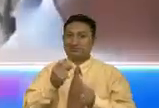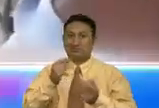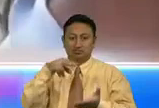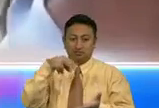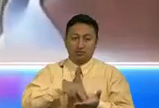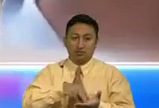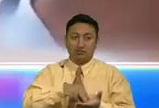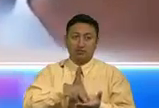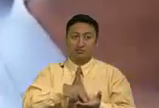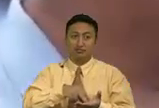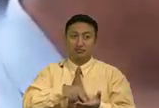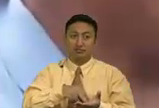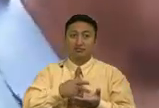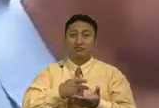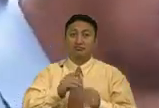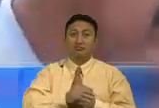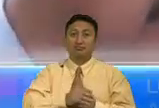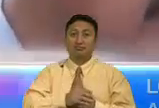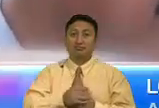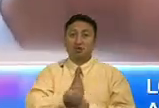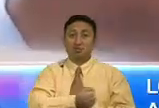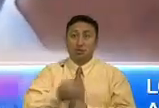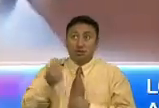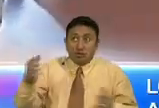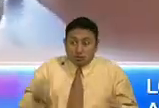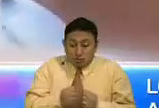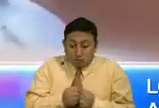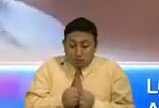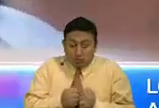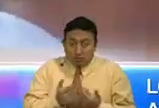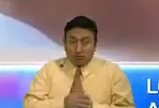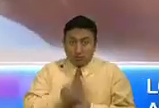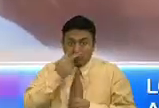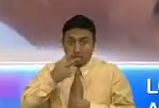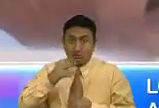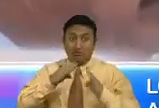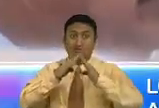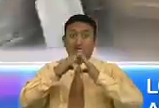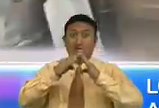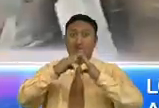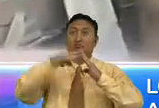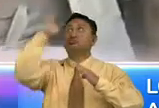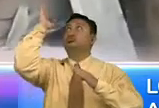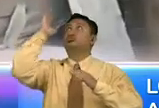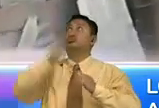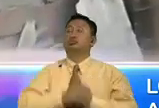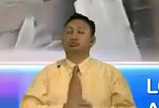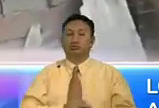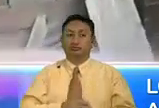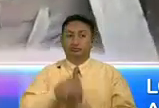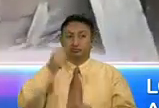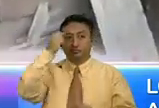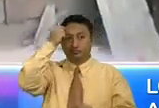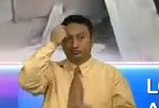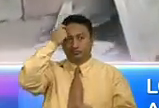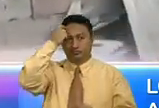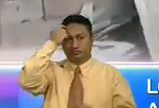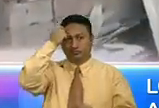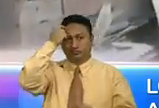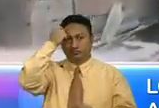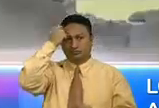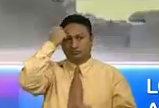debajo de la puerta me agarré cuando vi de que el techo ya lo elevó. José Salinas, también morador de este lugar, se quedó sin